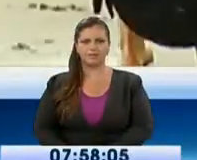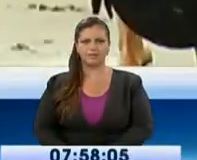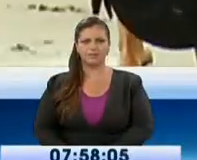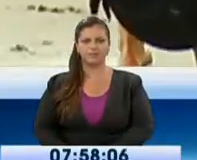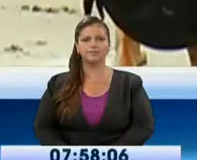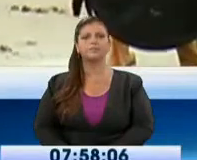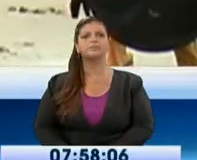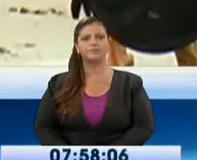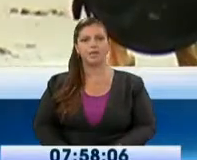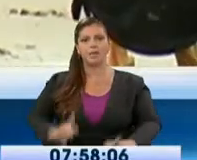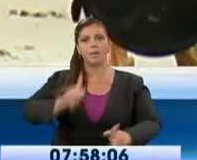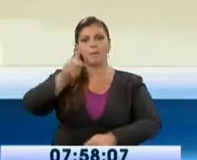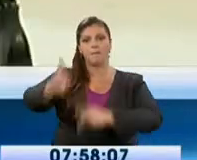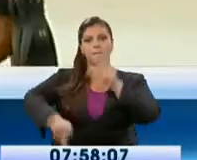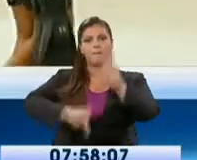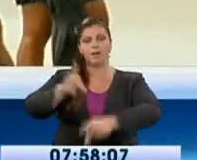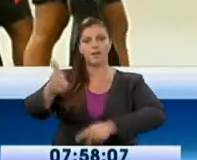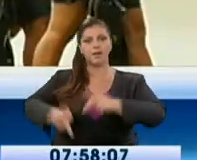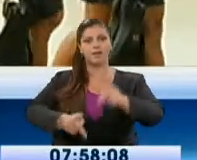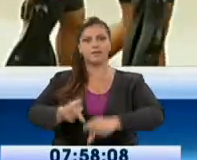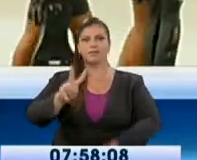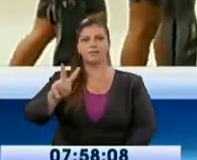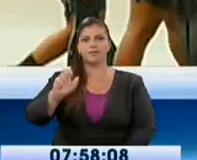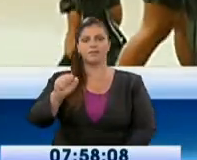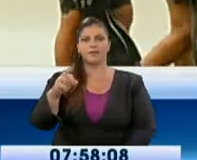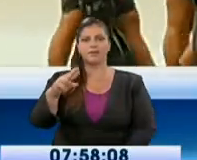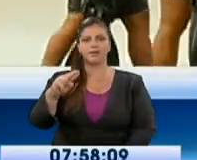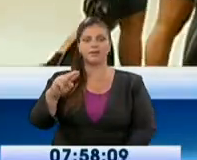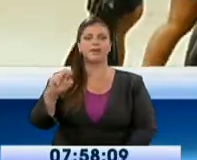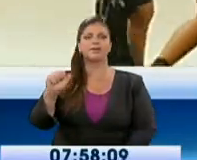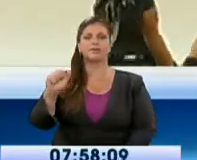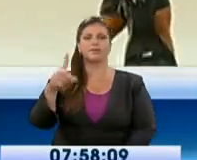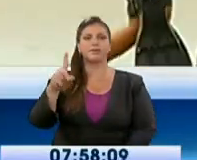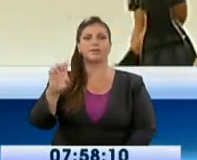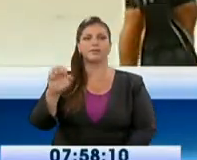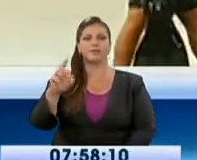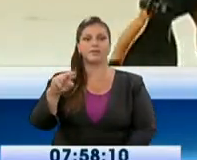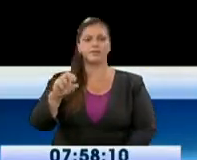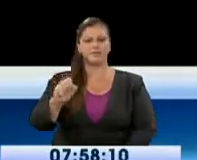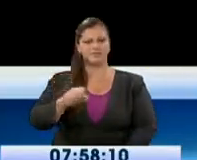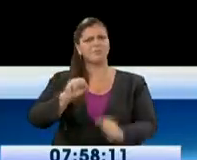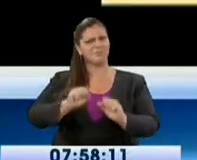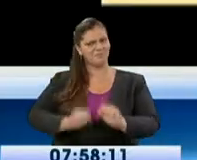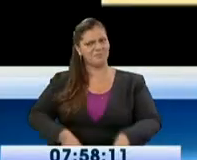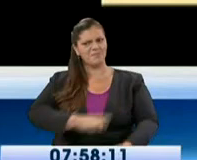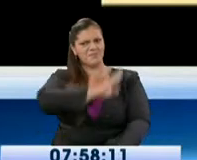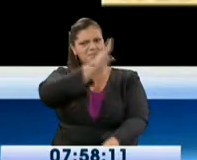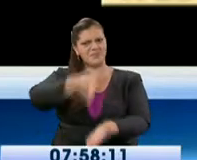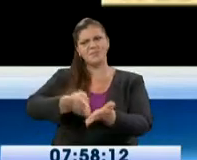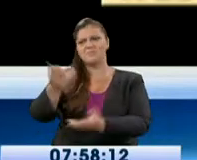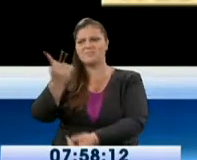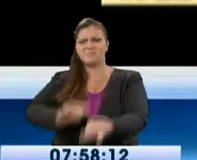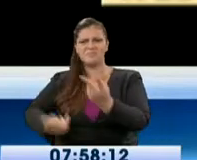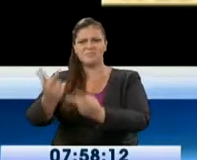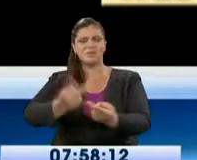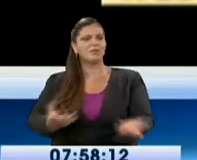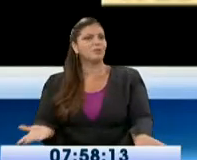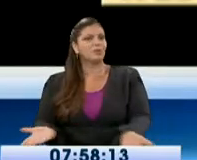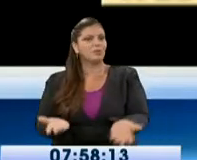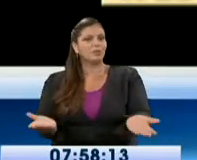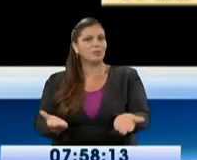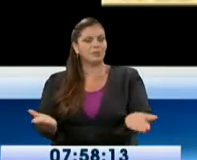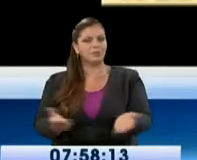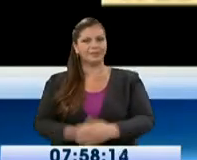Playa Varadero es uno de los principales lugares turísticos para visitar en este largo feriado. Está situada en el kilómetro 17 de la